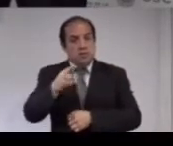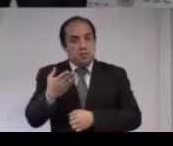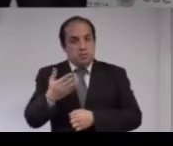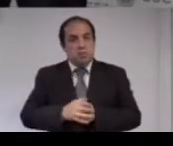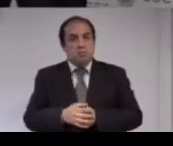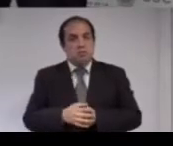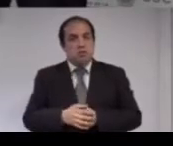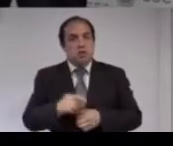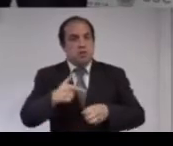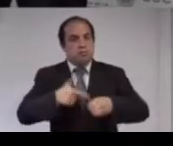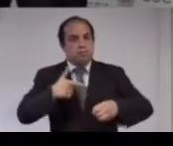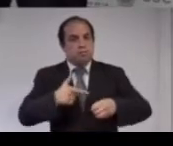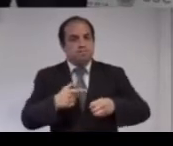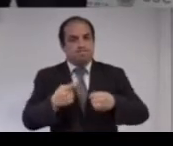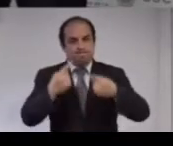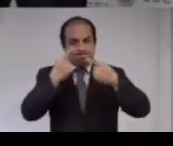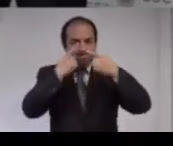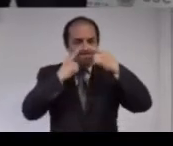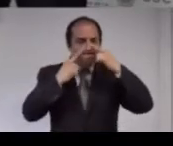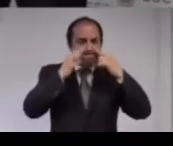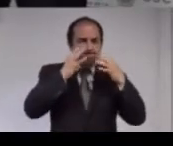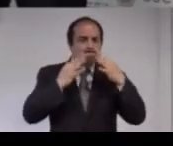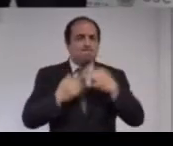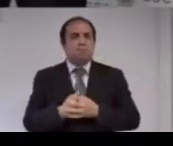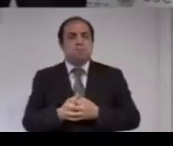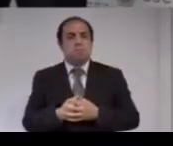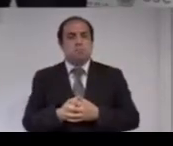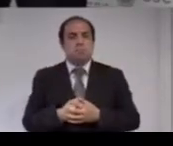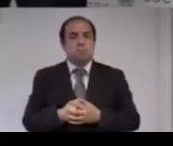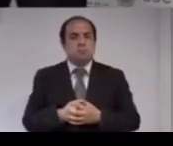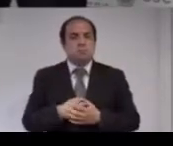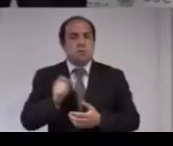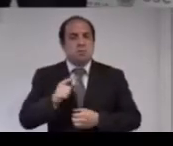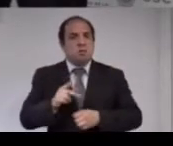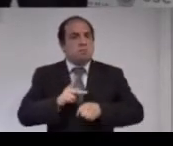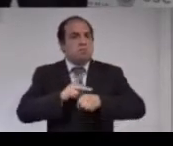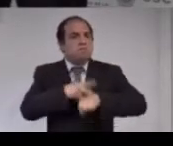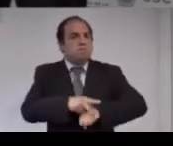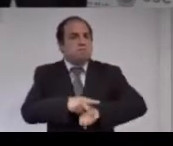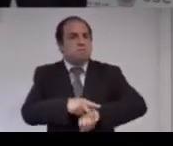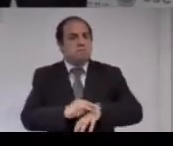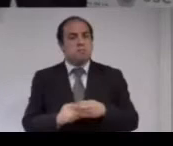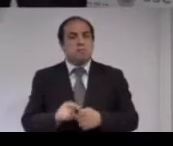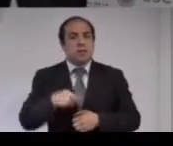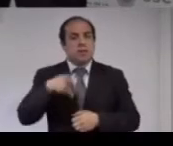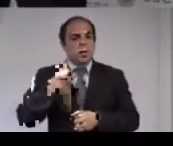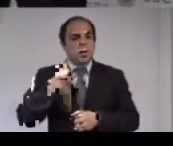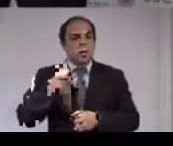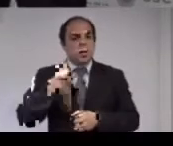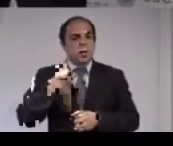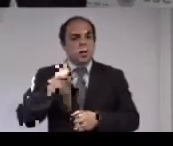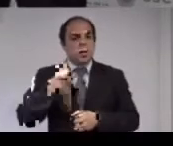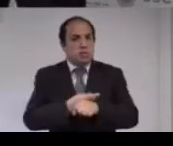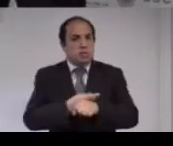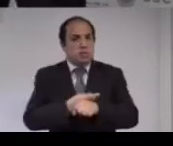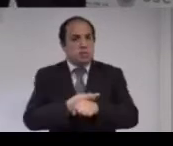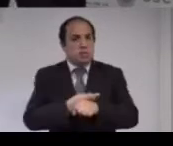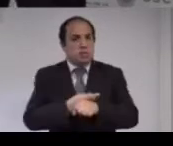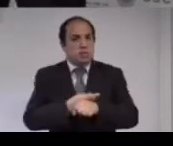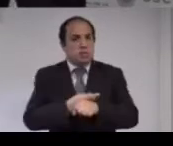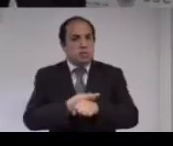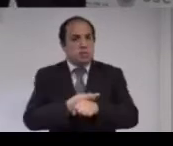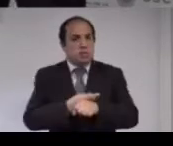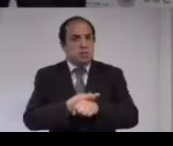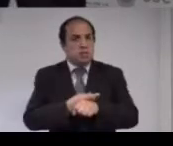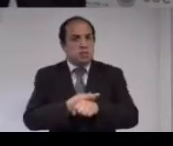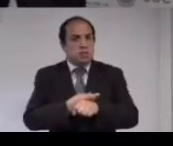gases que picaban los ojos, picaban la garganta, irritaban la piel, y eso no ocurre con los extintores. Entonces,